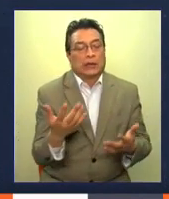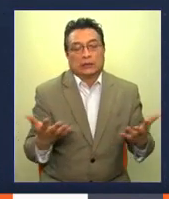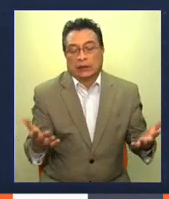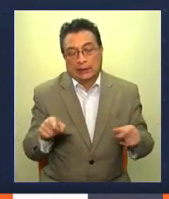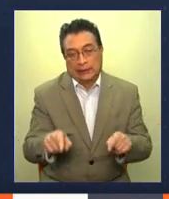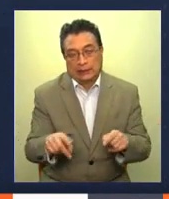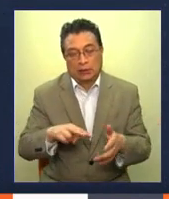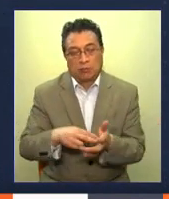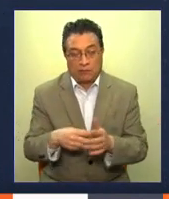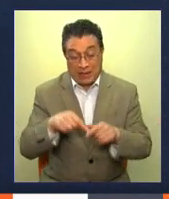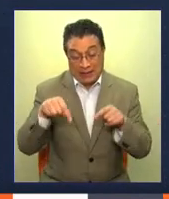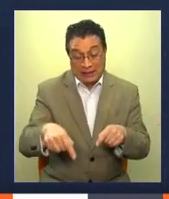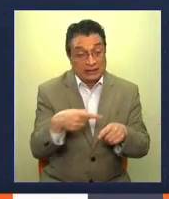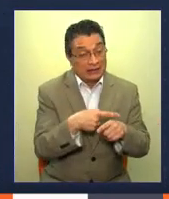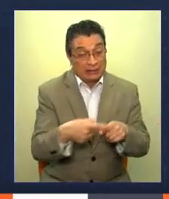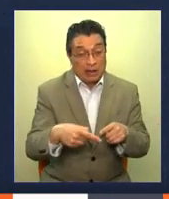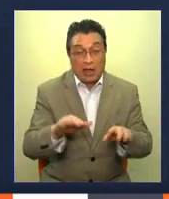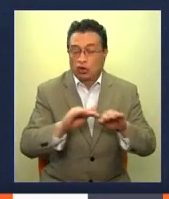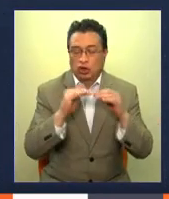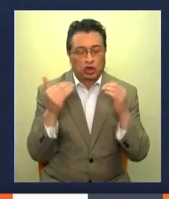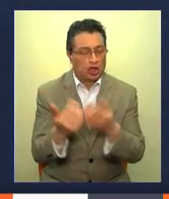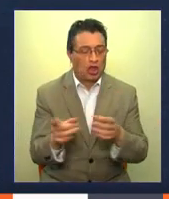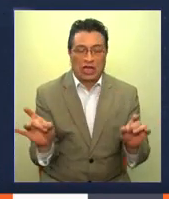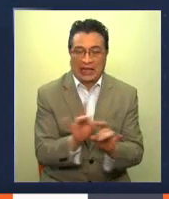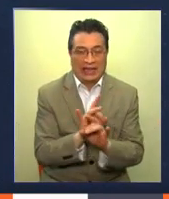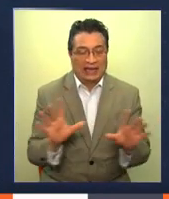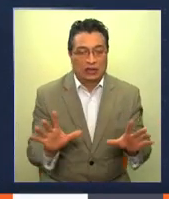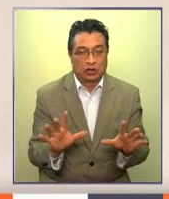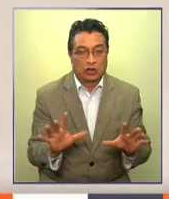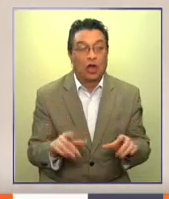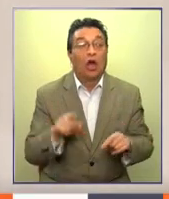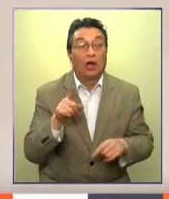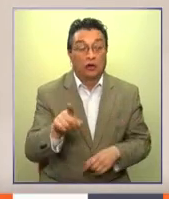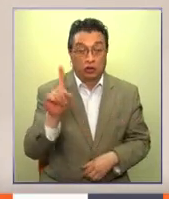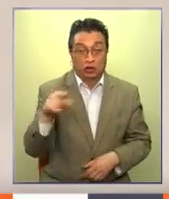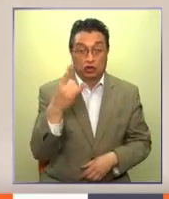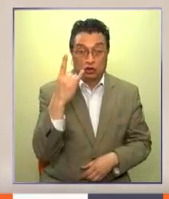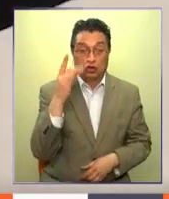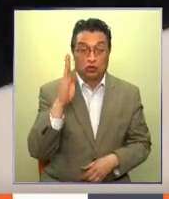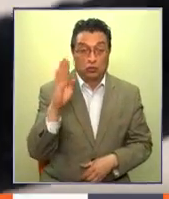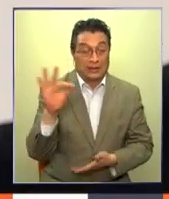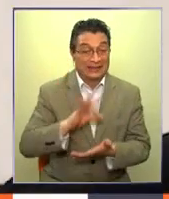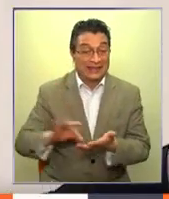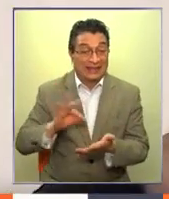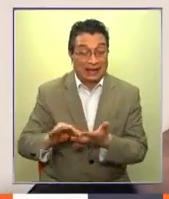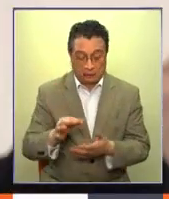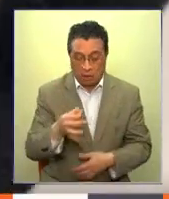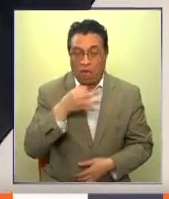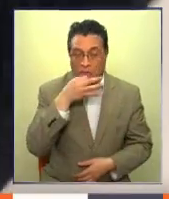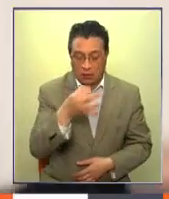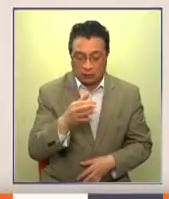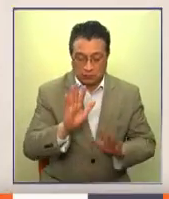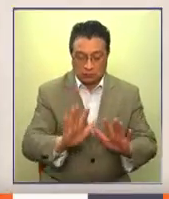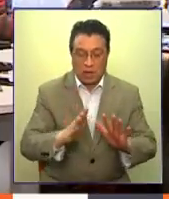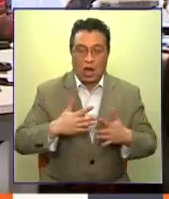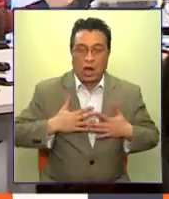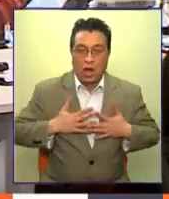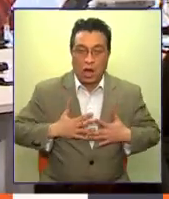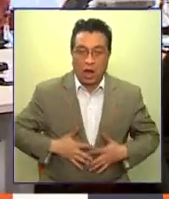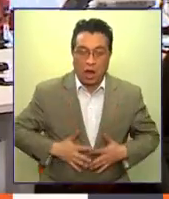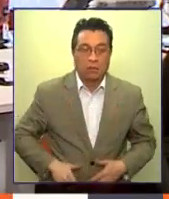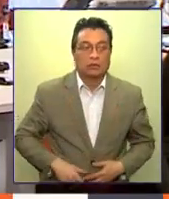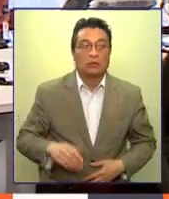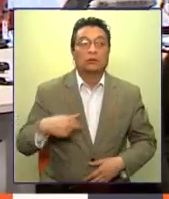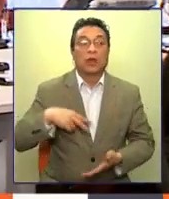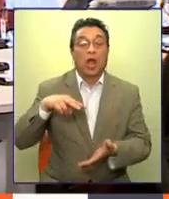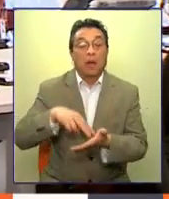que esta semana va a quedar todo zanjado. Incluso fue la propia subsecretaria de Salud Pública la que puso paños fríos. Esperamos que